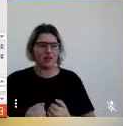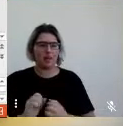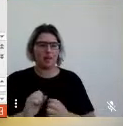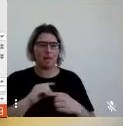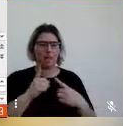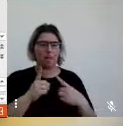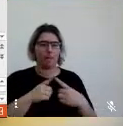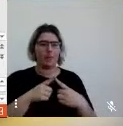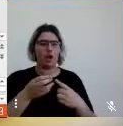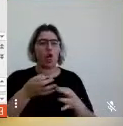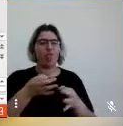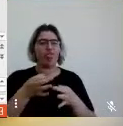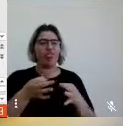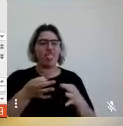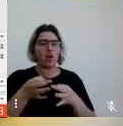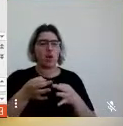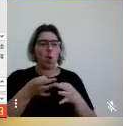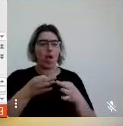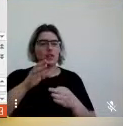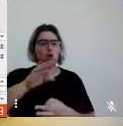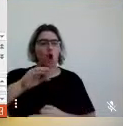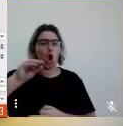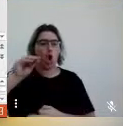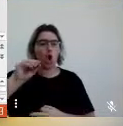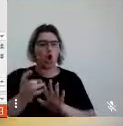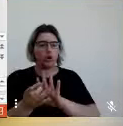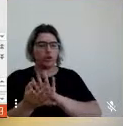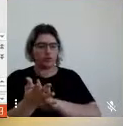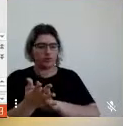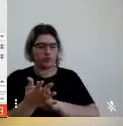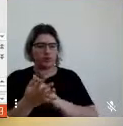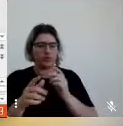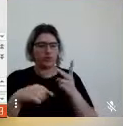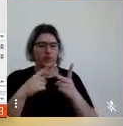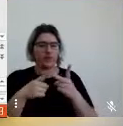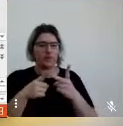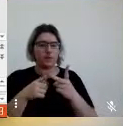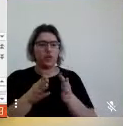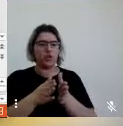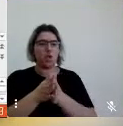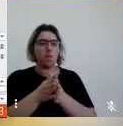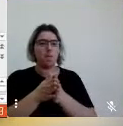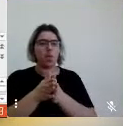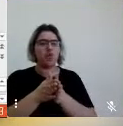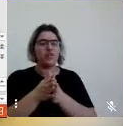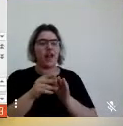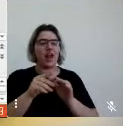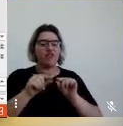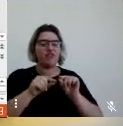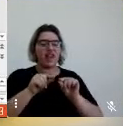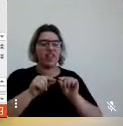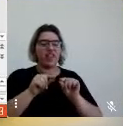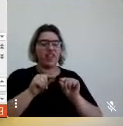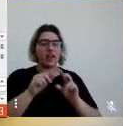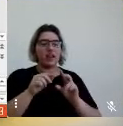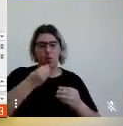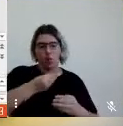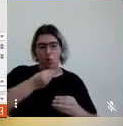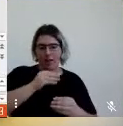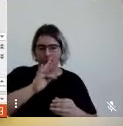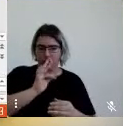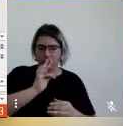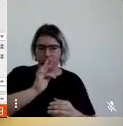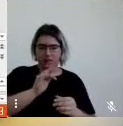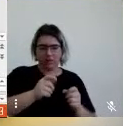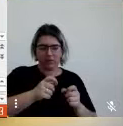nivel del colon. Otra de sus funciones es estimular el crecimiento de las diferentes bacterias buenas, como decía antes, porque son el